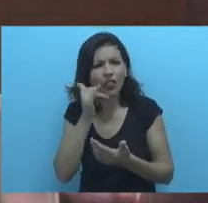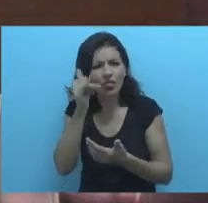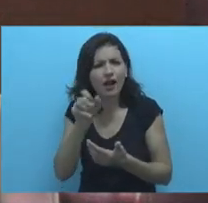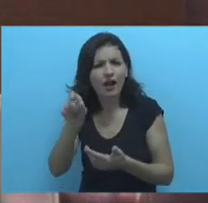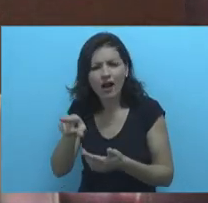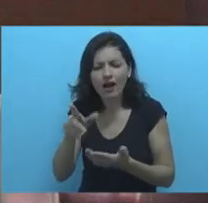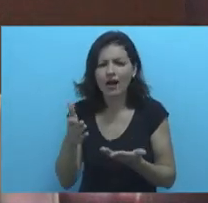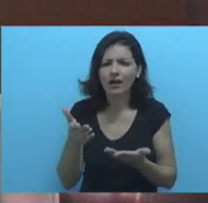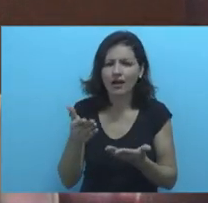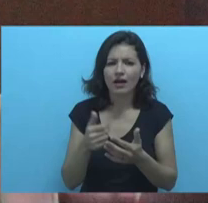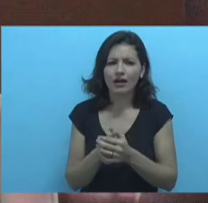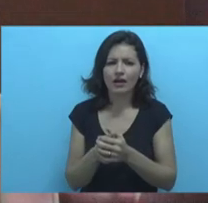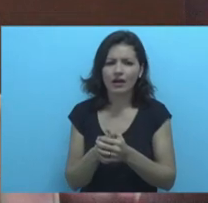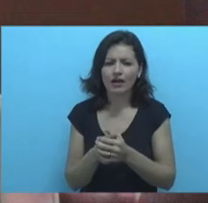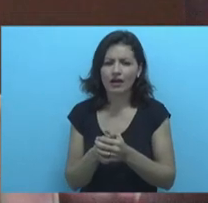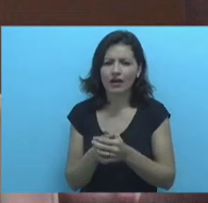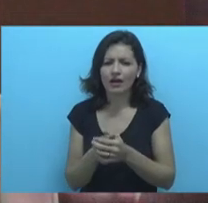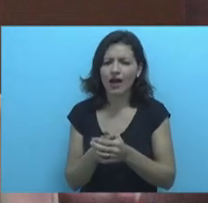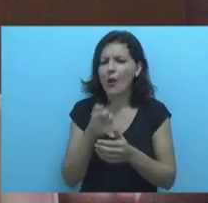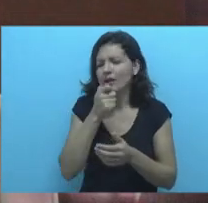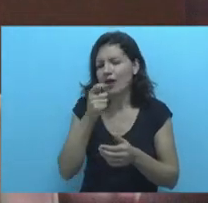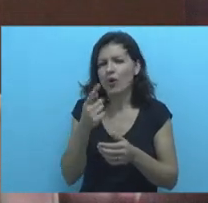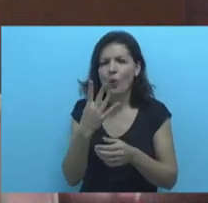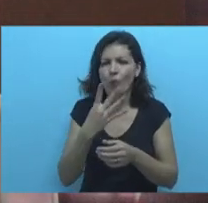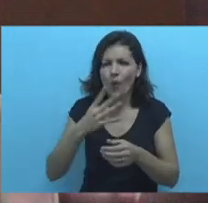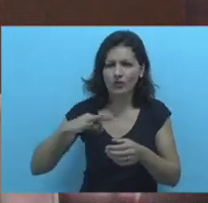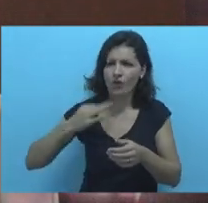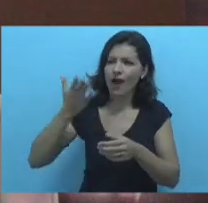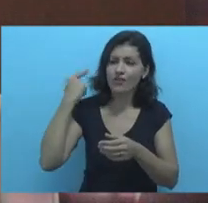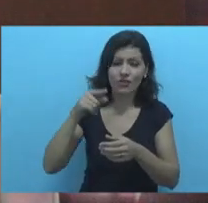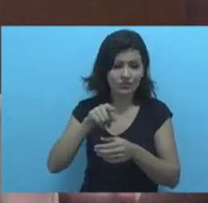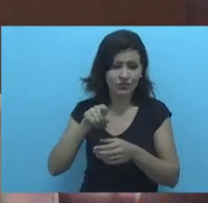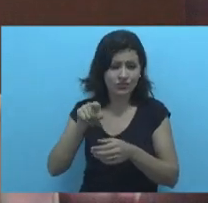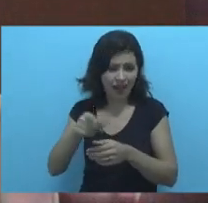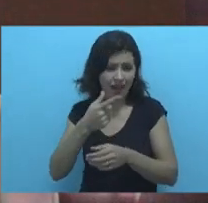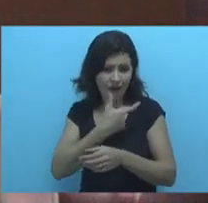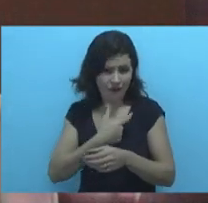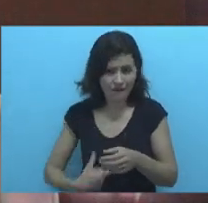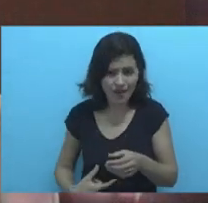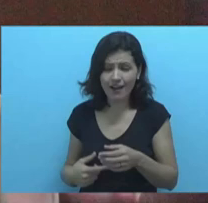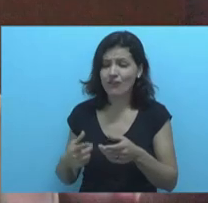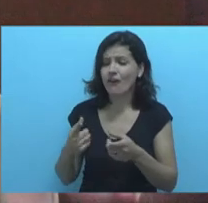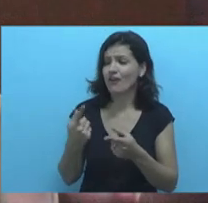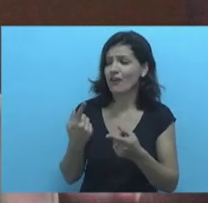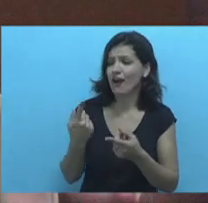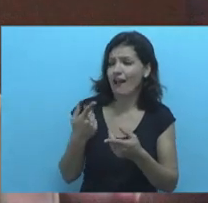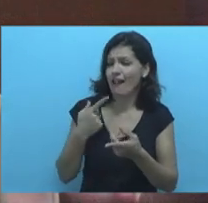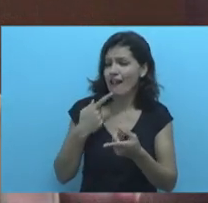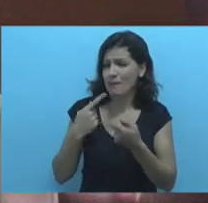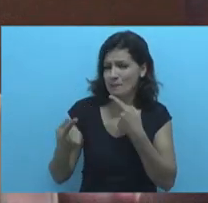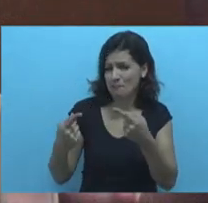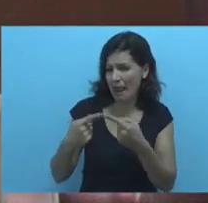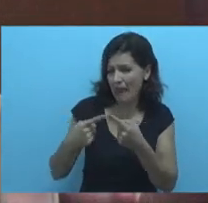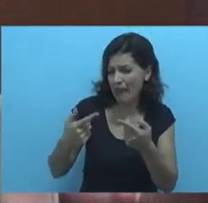primeros momentos de esos 4 años donde él fue gobernador, teníamos disputas públicas,